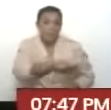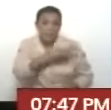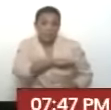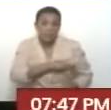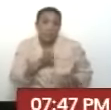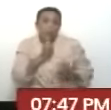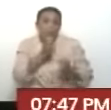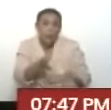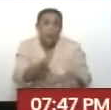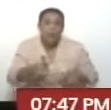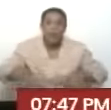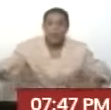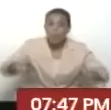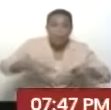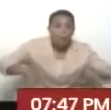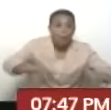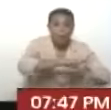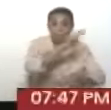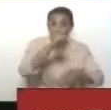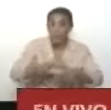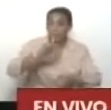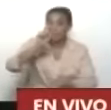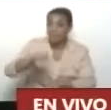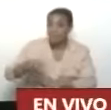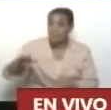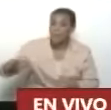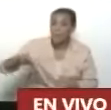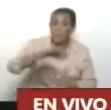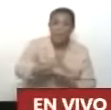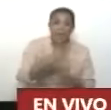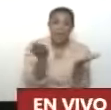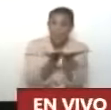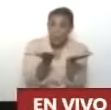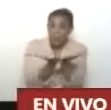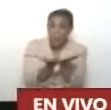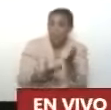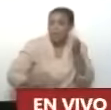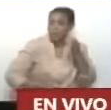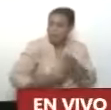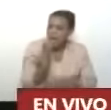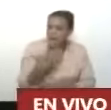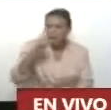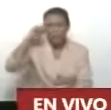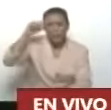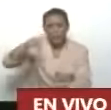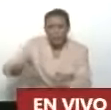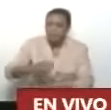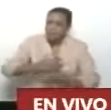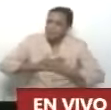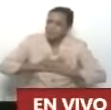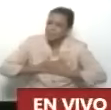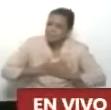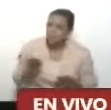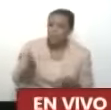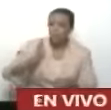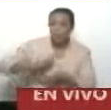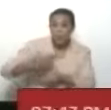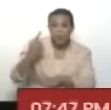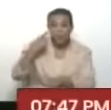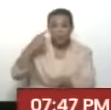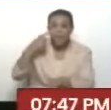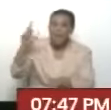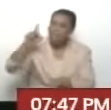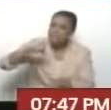en el ámbito territorial, nacional, dentro de las escuelas. Nace con este carisma, porque vemos que es